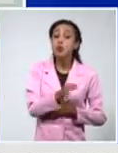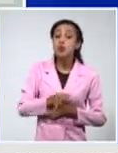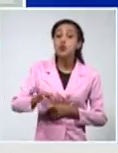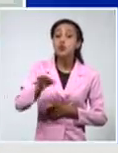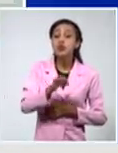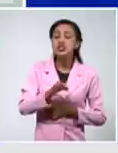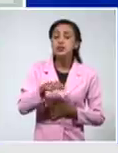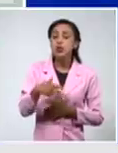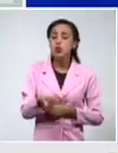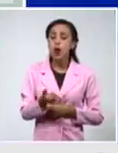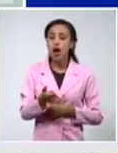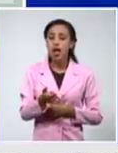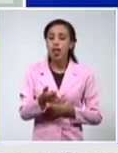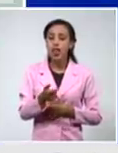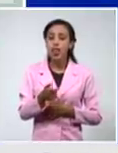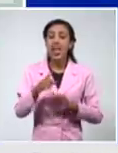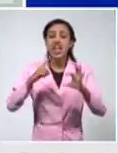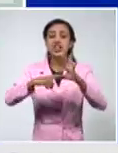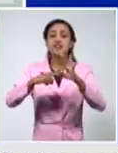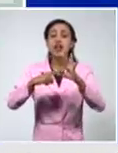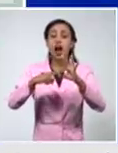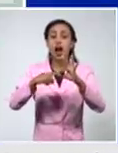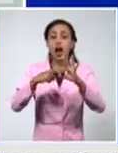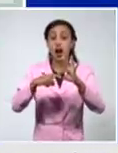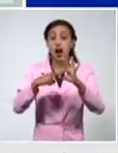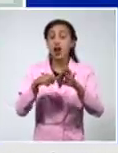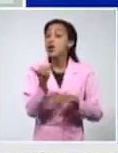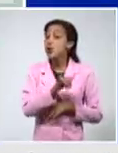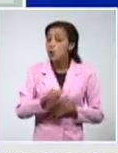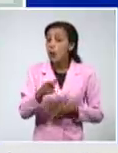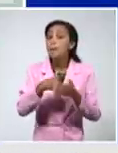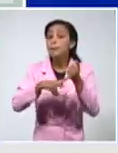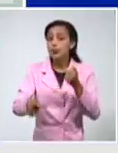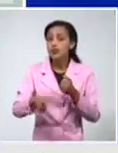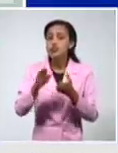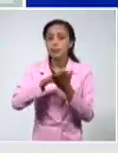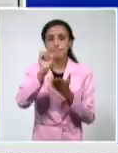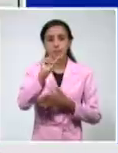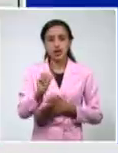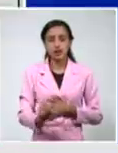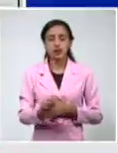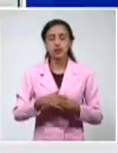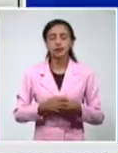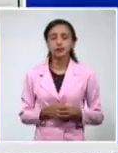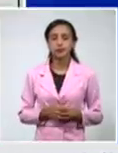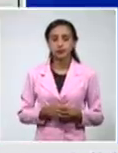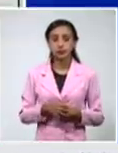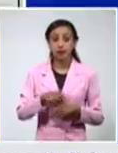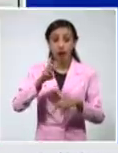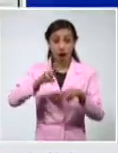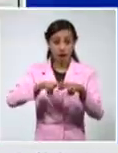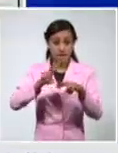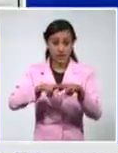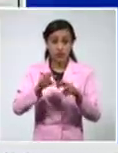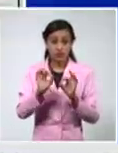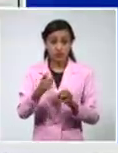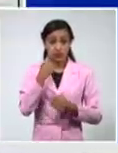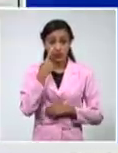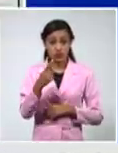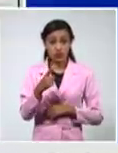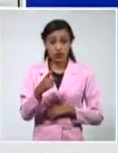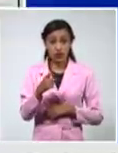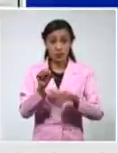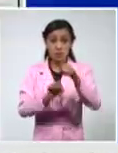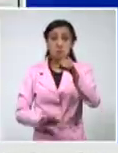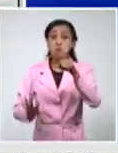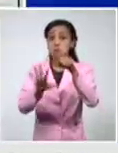Quibicán, también de la provincia de Mayabeque. La Habana, como se ve en el mapa y se